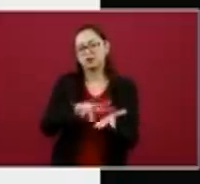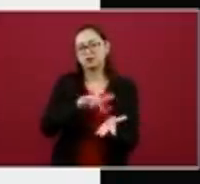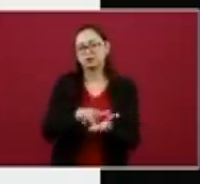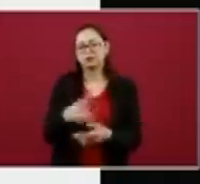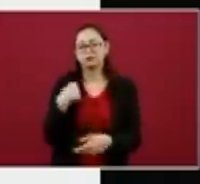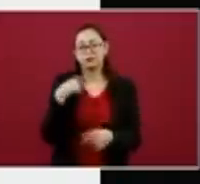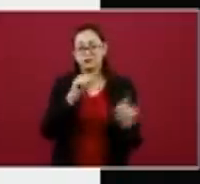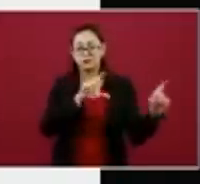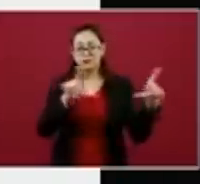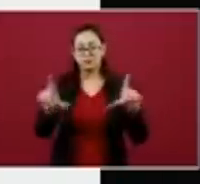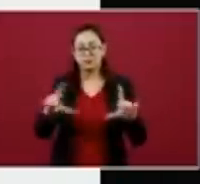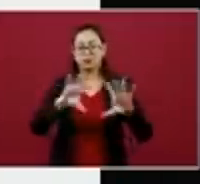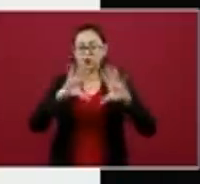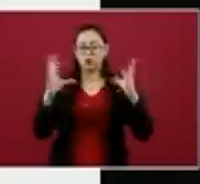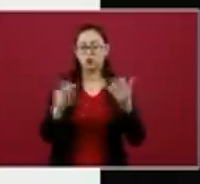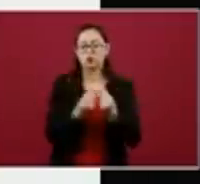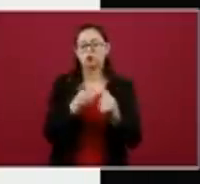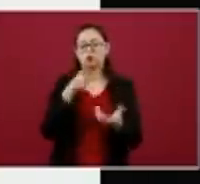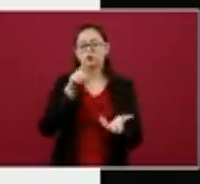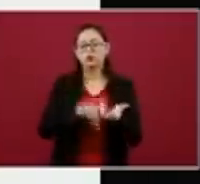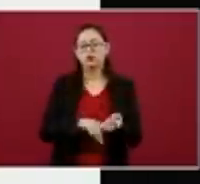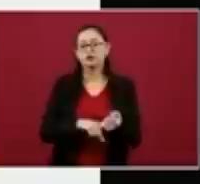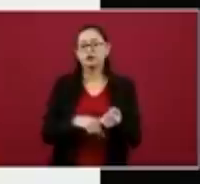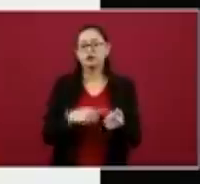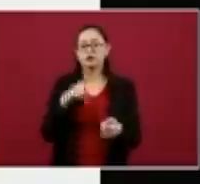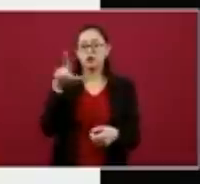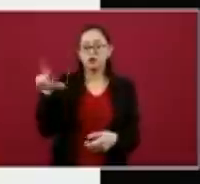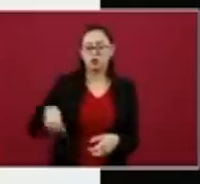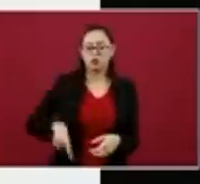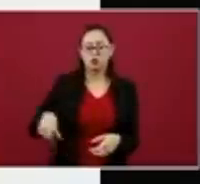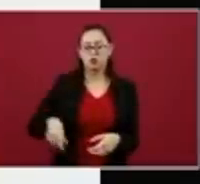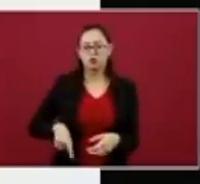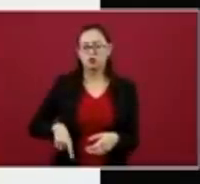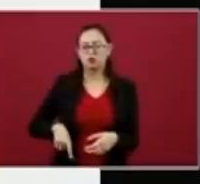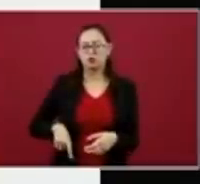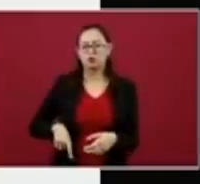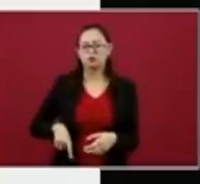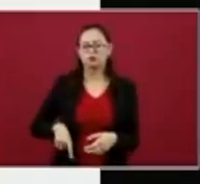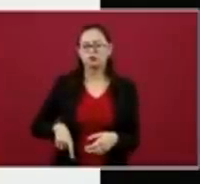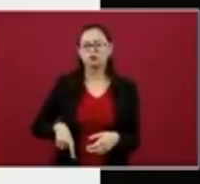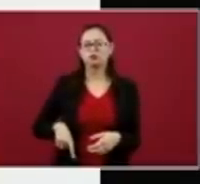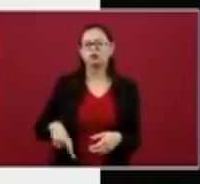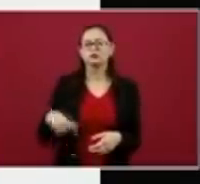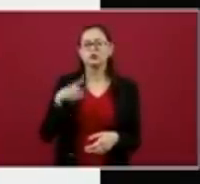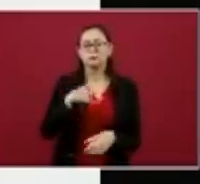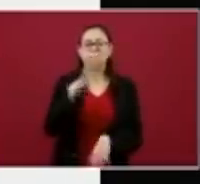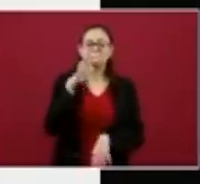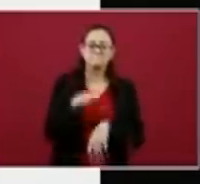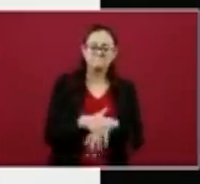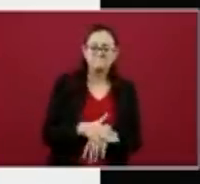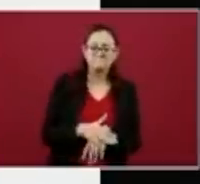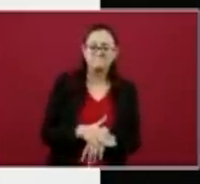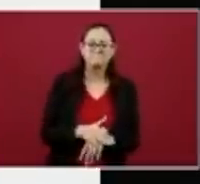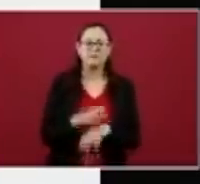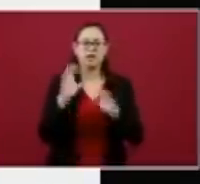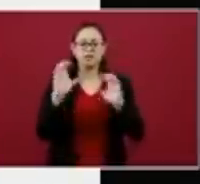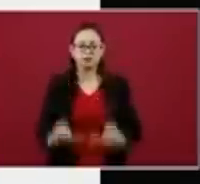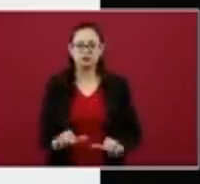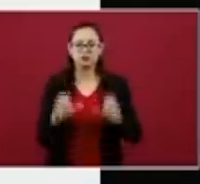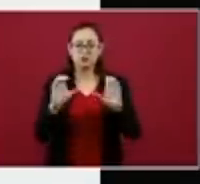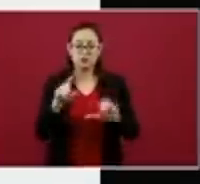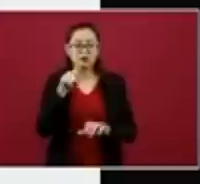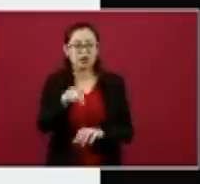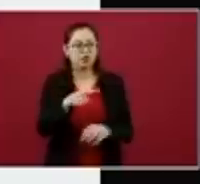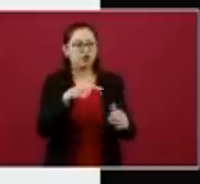dentro del plan conjunto del Gobierno de la República, se incrementa la seguridad a instalaciones vitales,